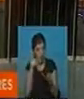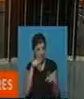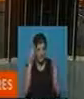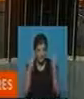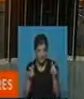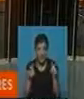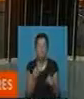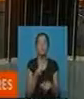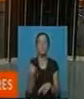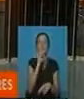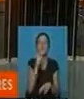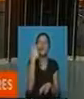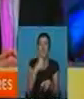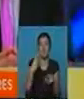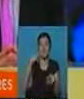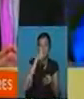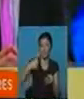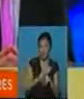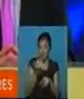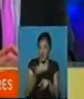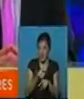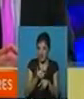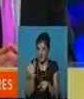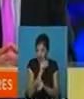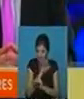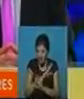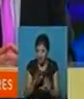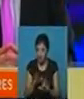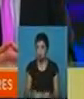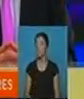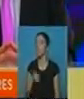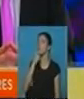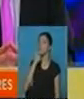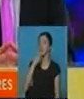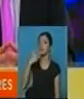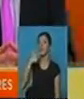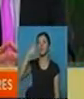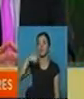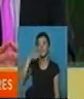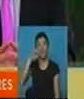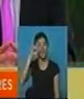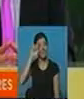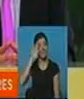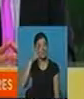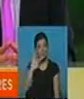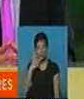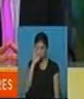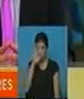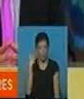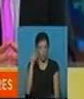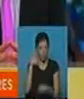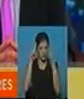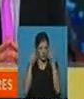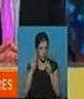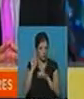que hay en la sociedad y los riesgos que esto implica. Ni, bueno, por ejemplo, Sanders no ha hecho de esto un tema de campaña